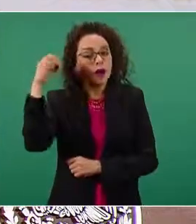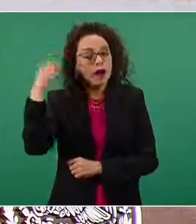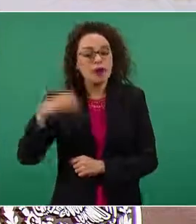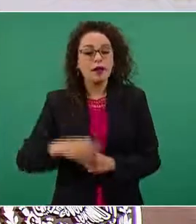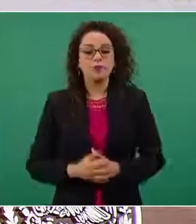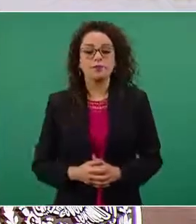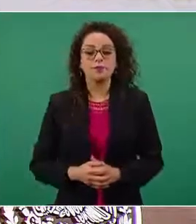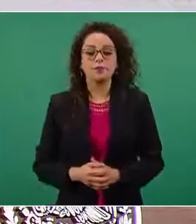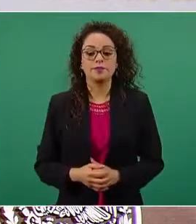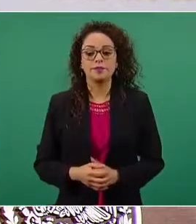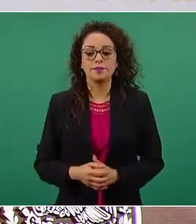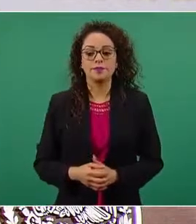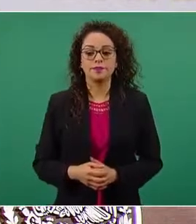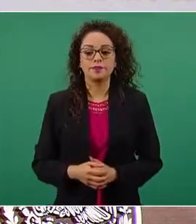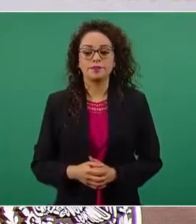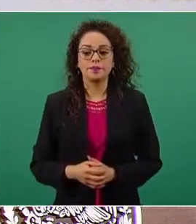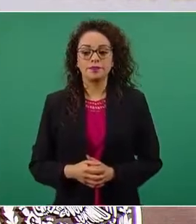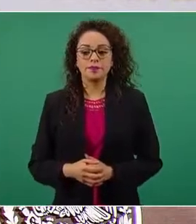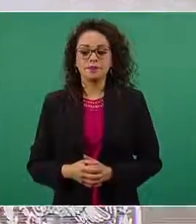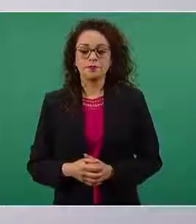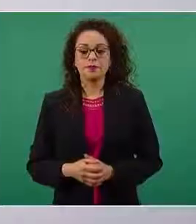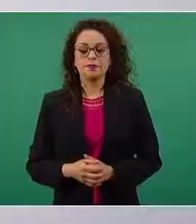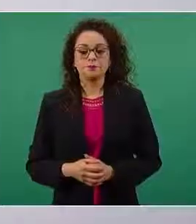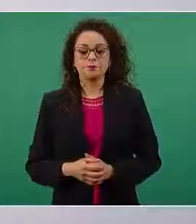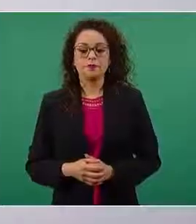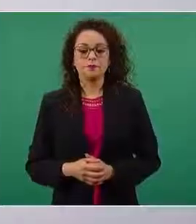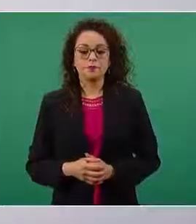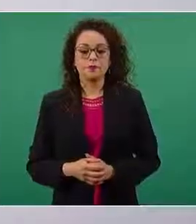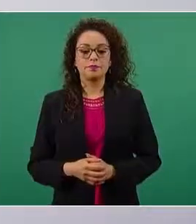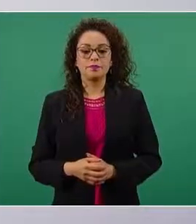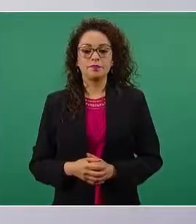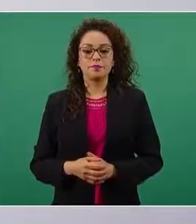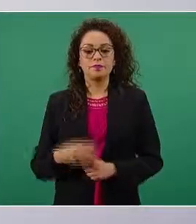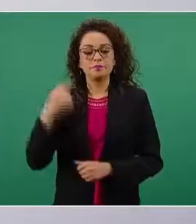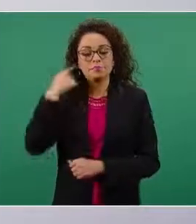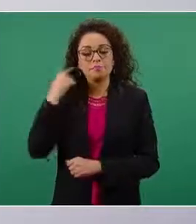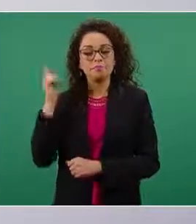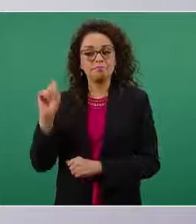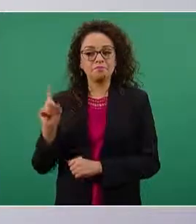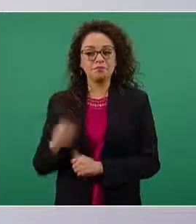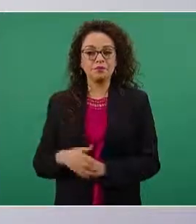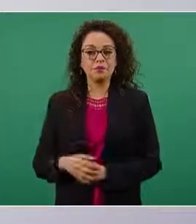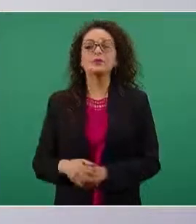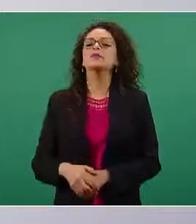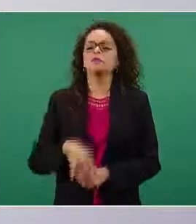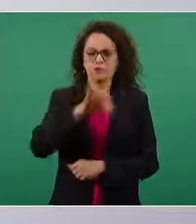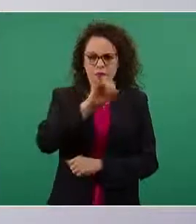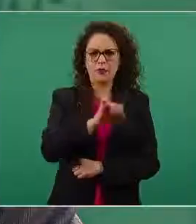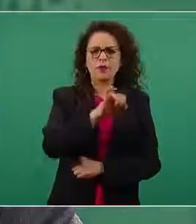Sí, entonces hay otros caminos ahí